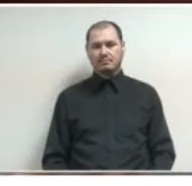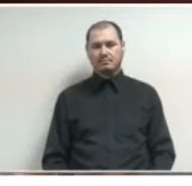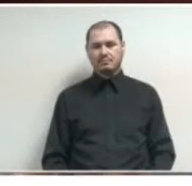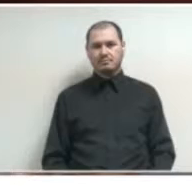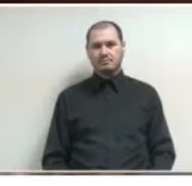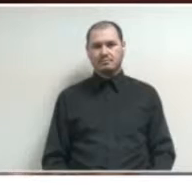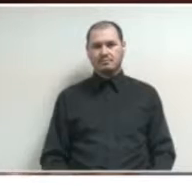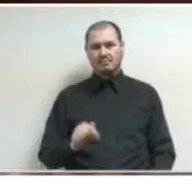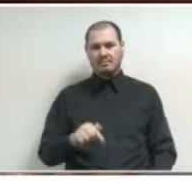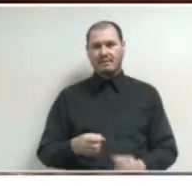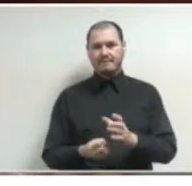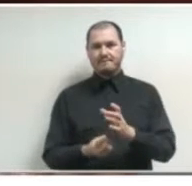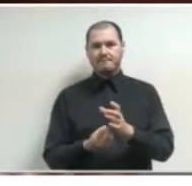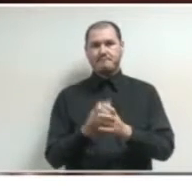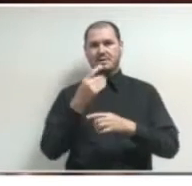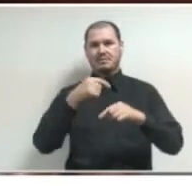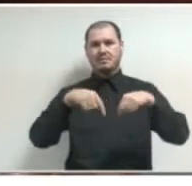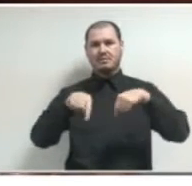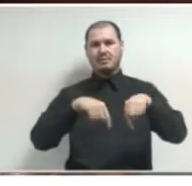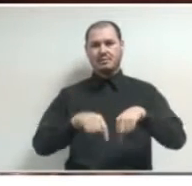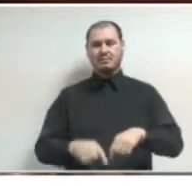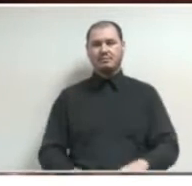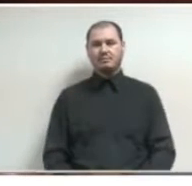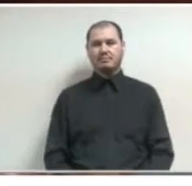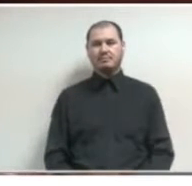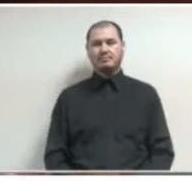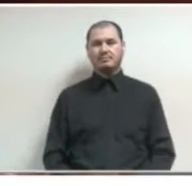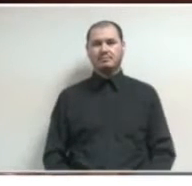iniciarse. Así